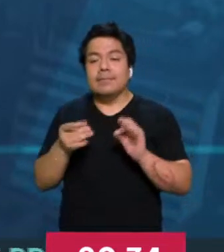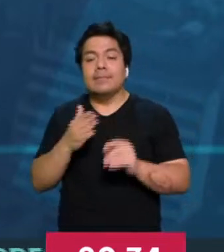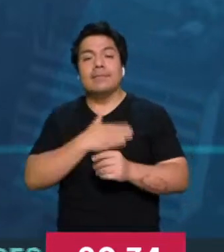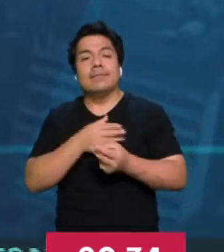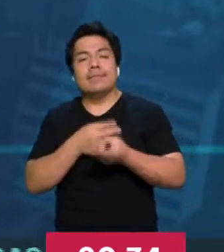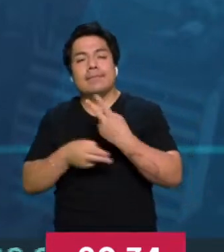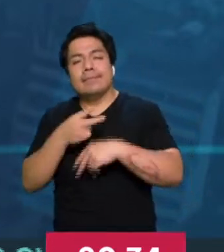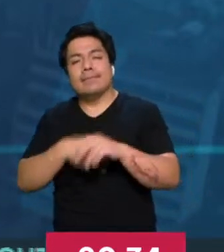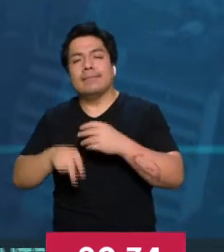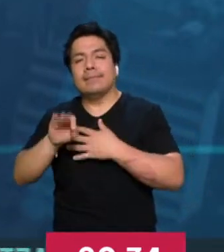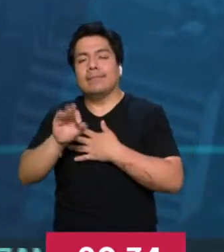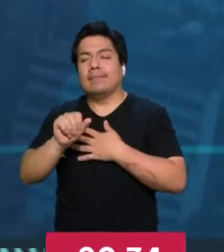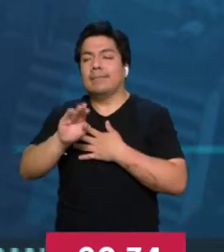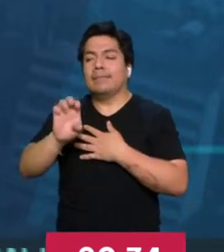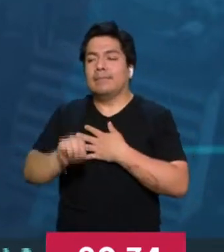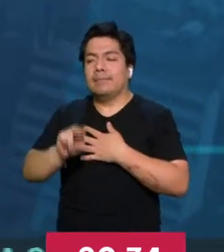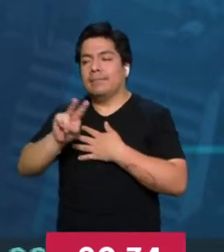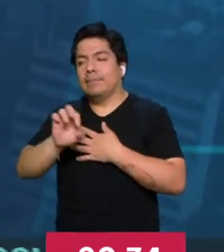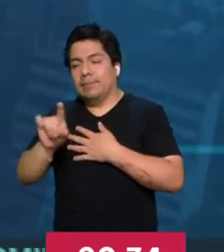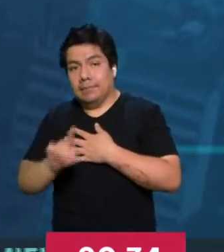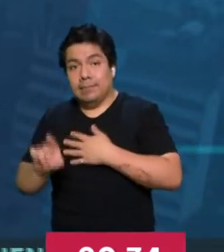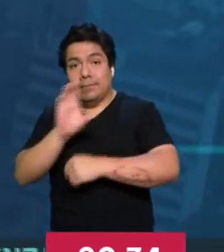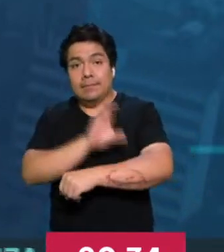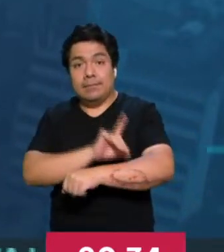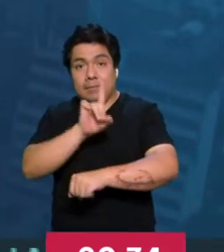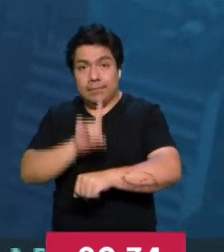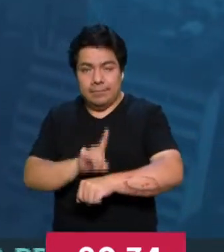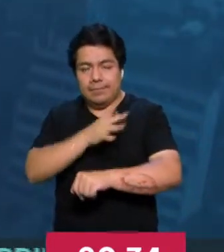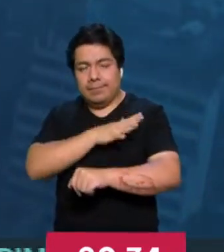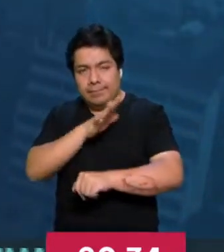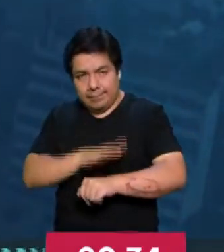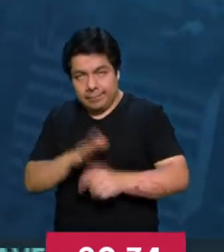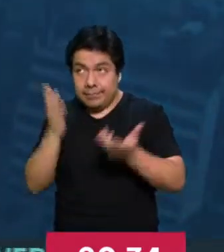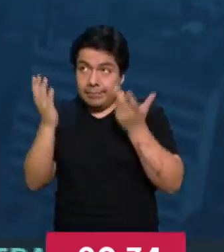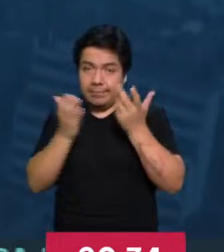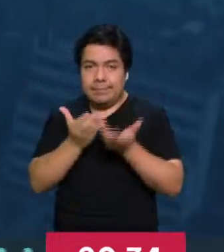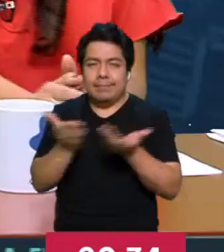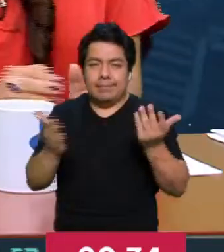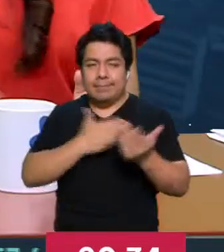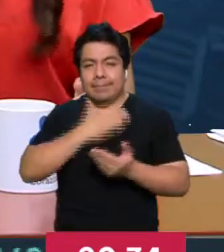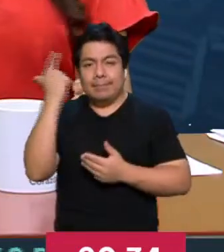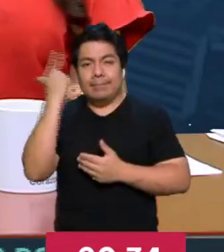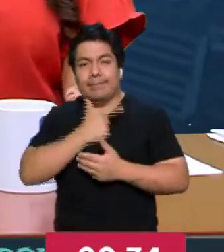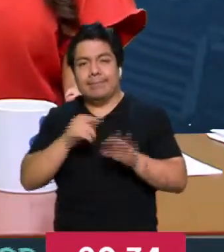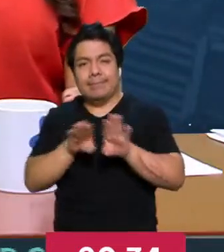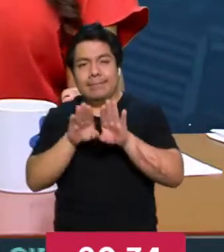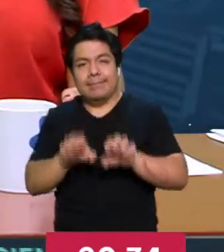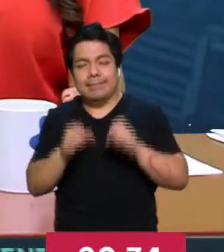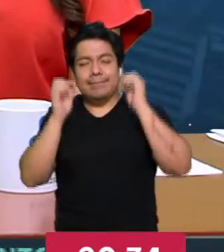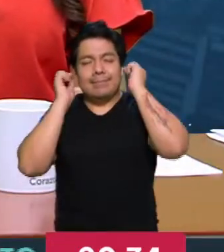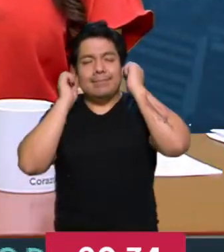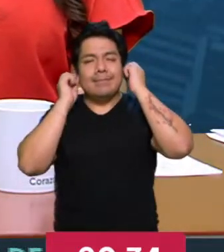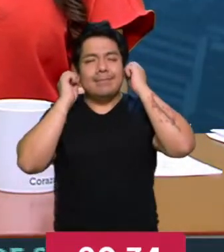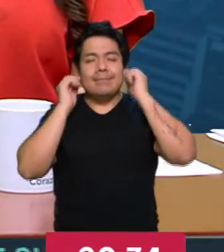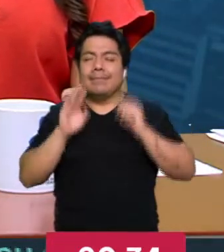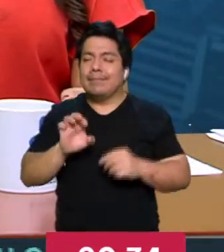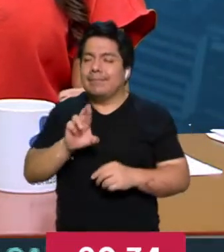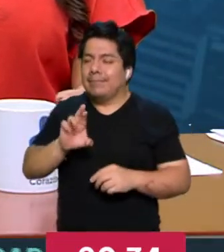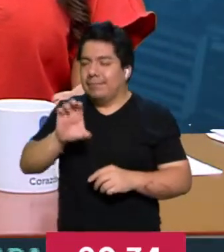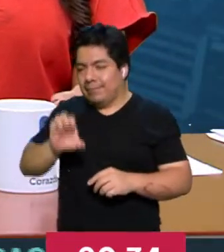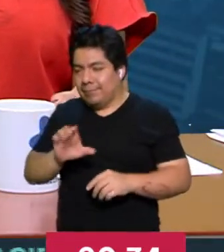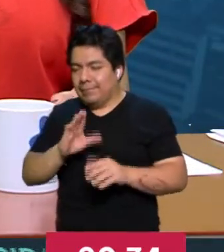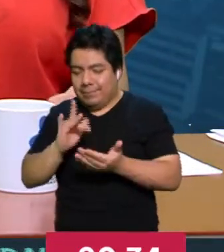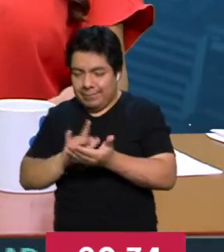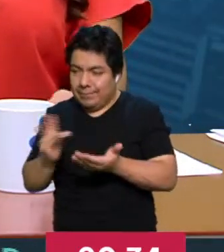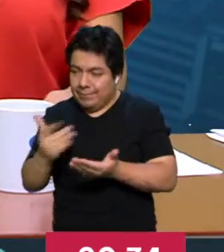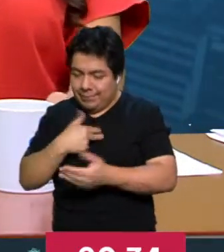La bienvenida a Fabián Vázquez Romaña, coordinador general del Servicio Meteorológico Nacional. Buenas noches, ¿cómo se encuentra? Hola, buenas noches, Berenice. Muy bien, muchas gracias por la